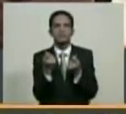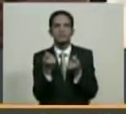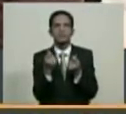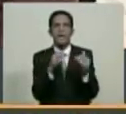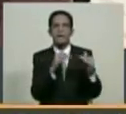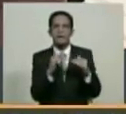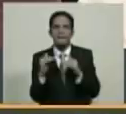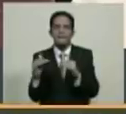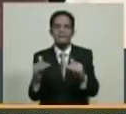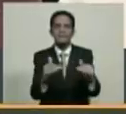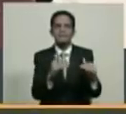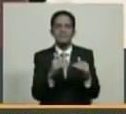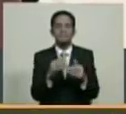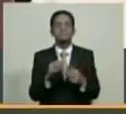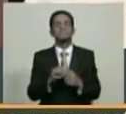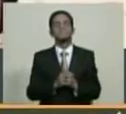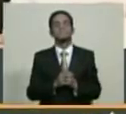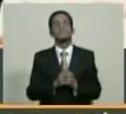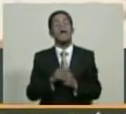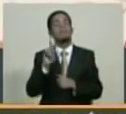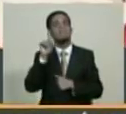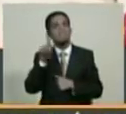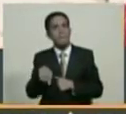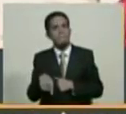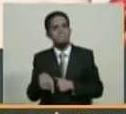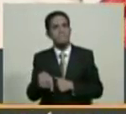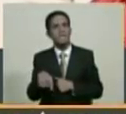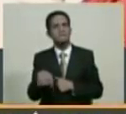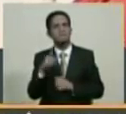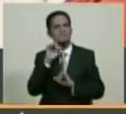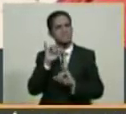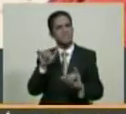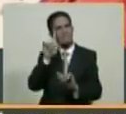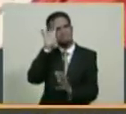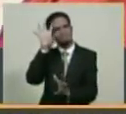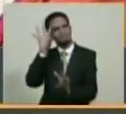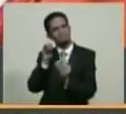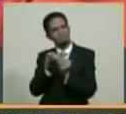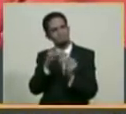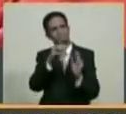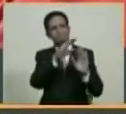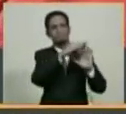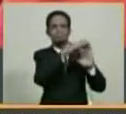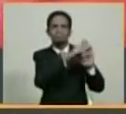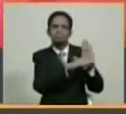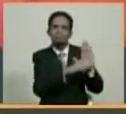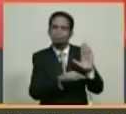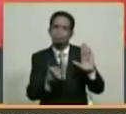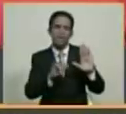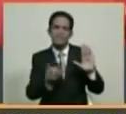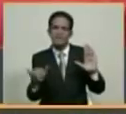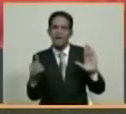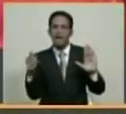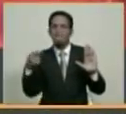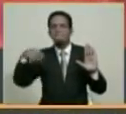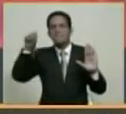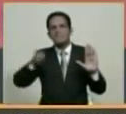precios. También estuvimos revisando los rubros ya acordados, ¿no? Estamos